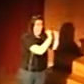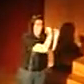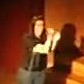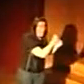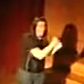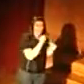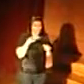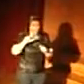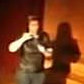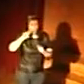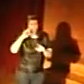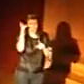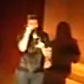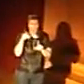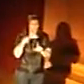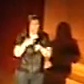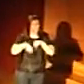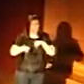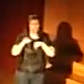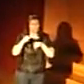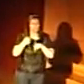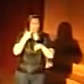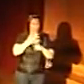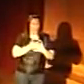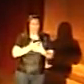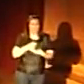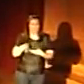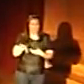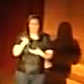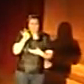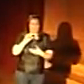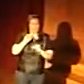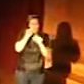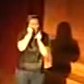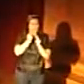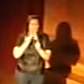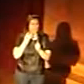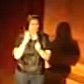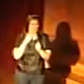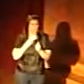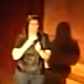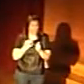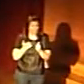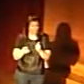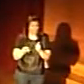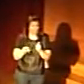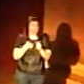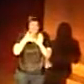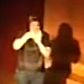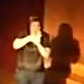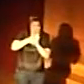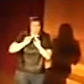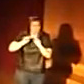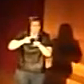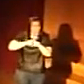Lucas es esta eh voluntaria imprecisión goyesca eh eh que Define claramente su